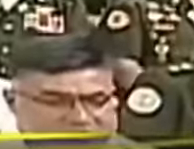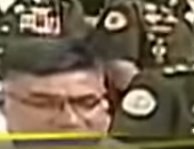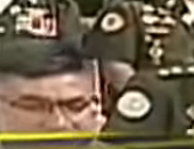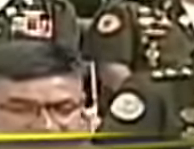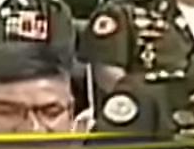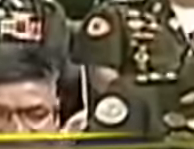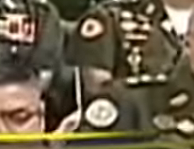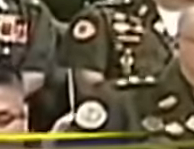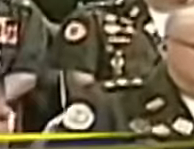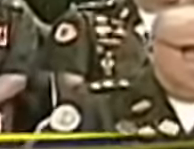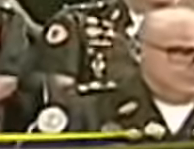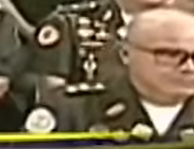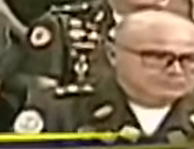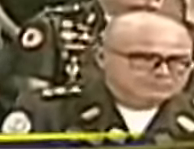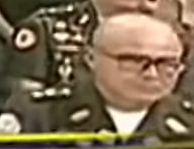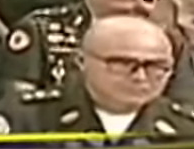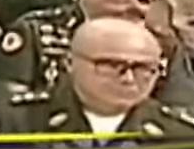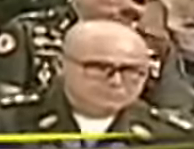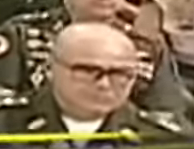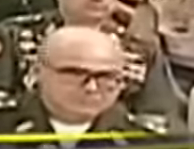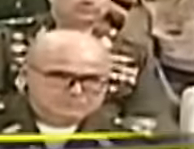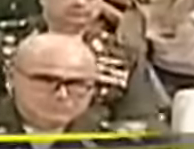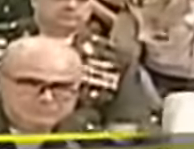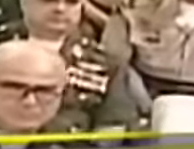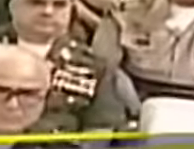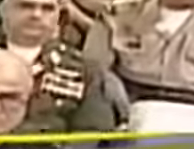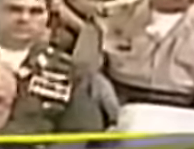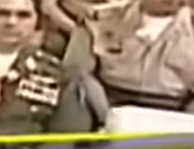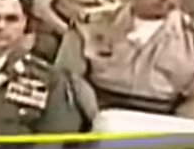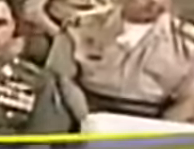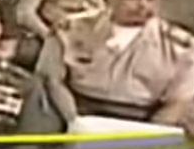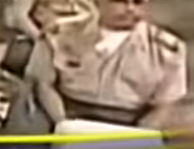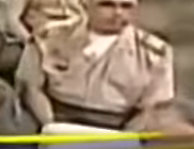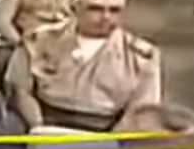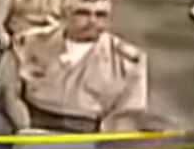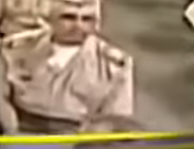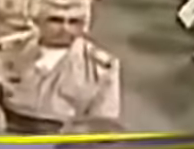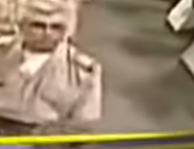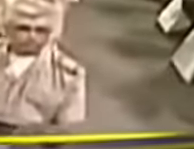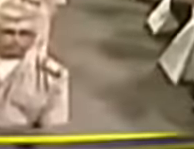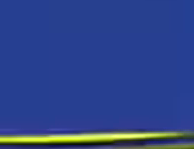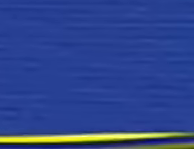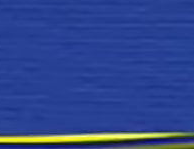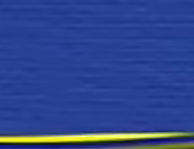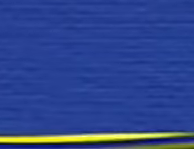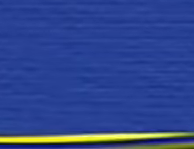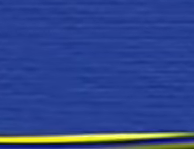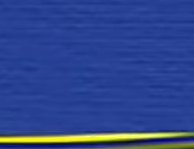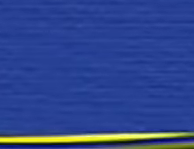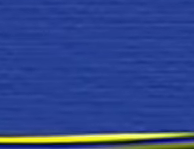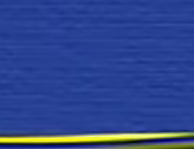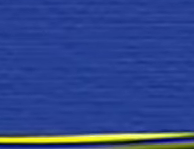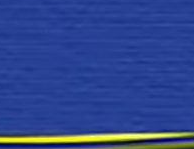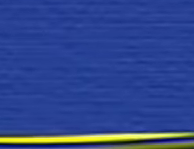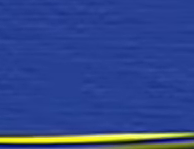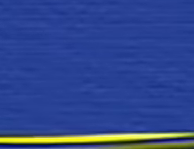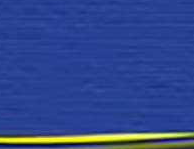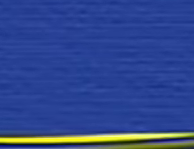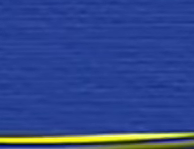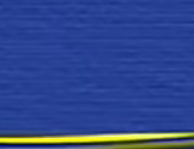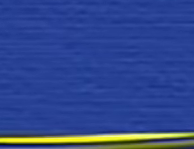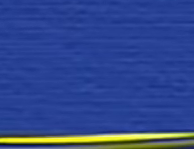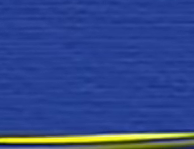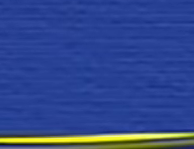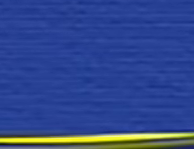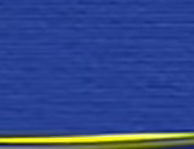hacerse en nuestro territorio. Así que, mi comandante en jefe, para nosotros será realmente una